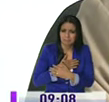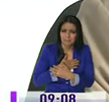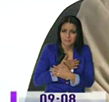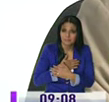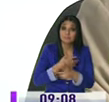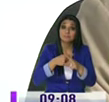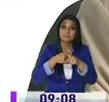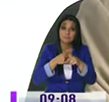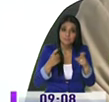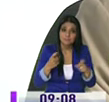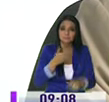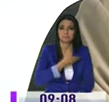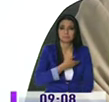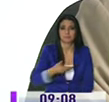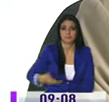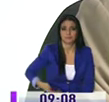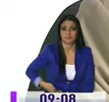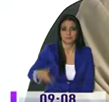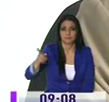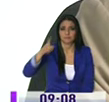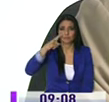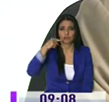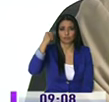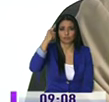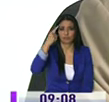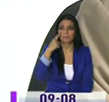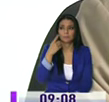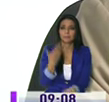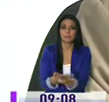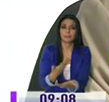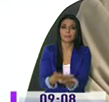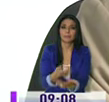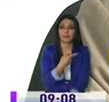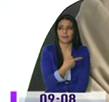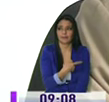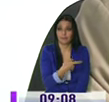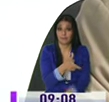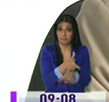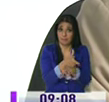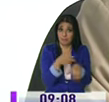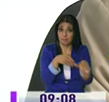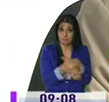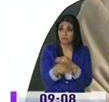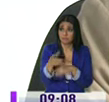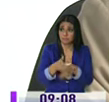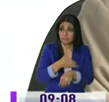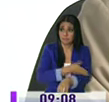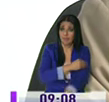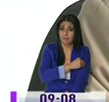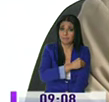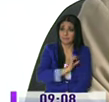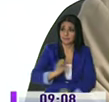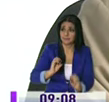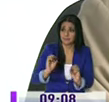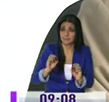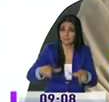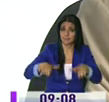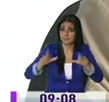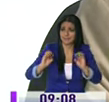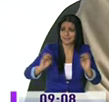mandataria de la evidencia con ellos que hay una cámara que él no mencionó a su sucesor